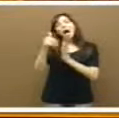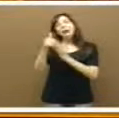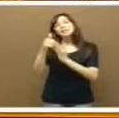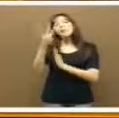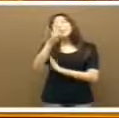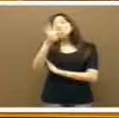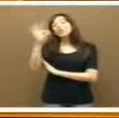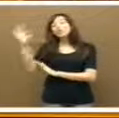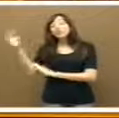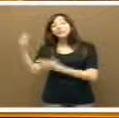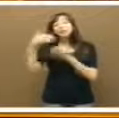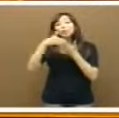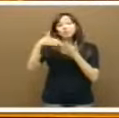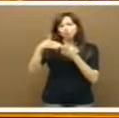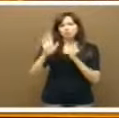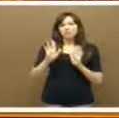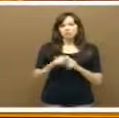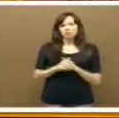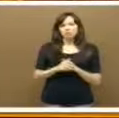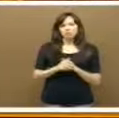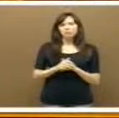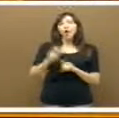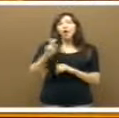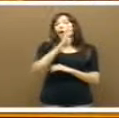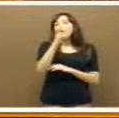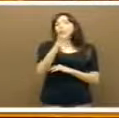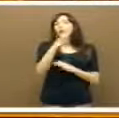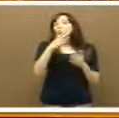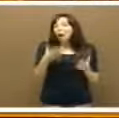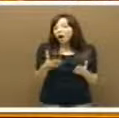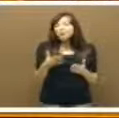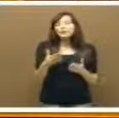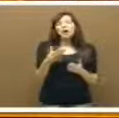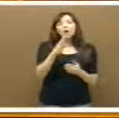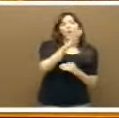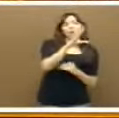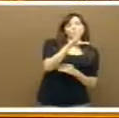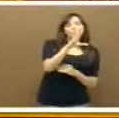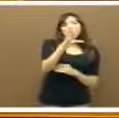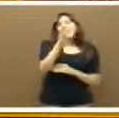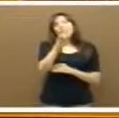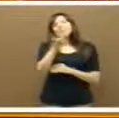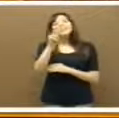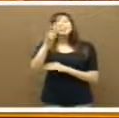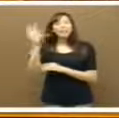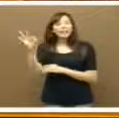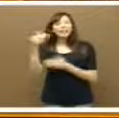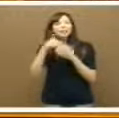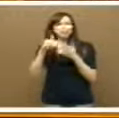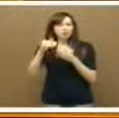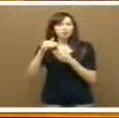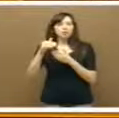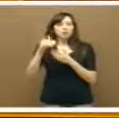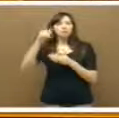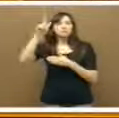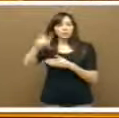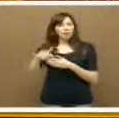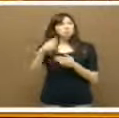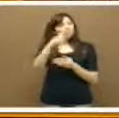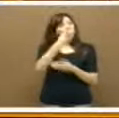millones, cuando llegamos a otros situados en la actualidad, entre 45 y 120 millones. También lo